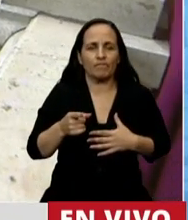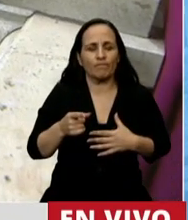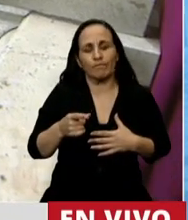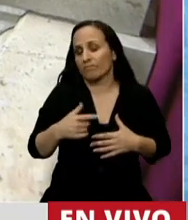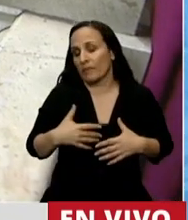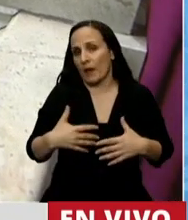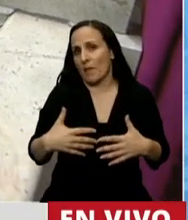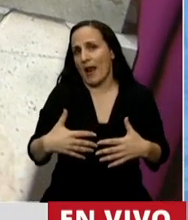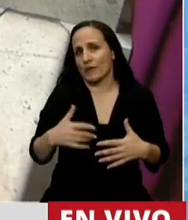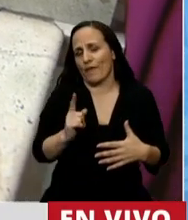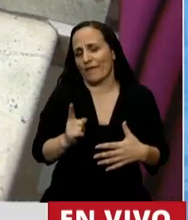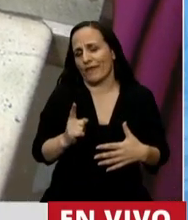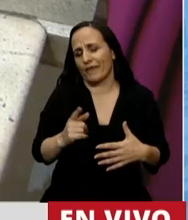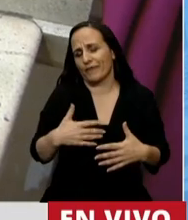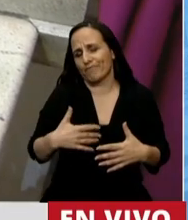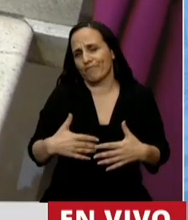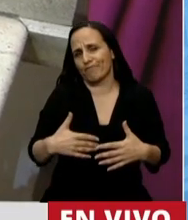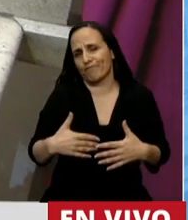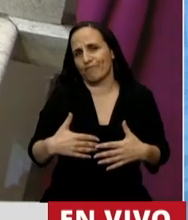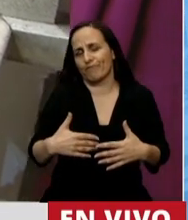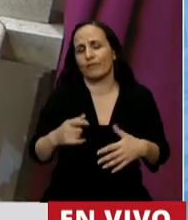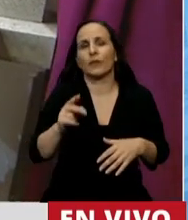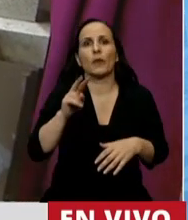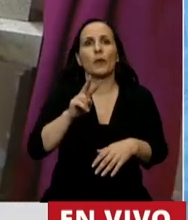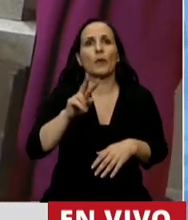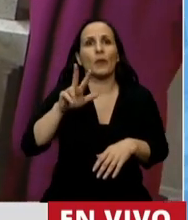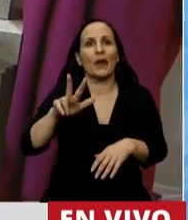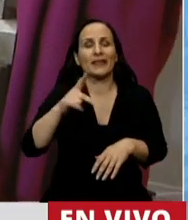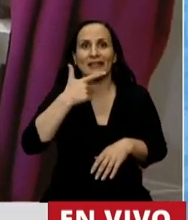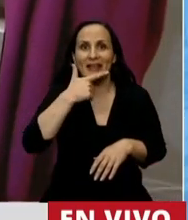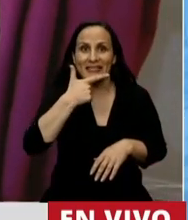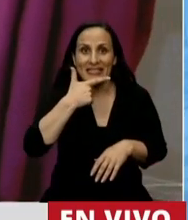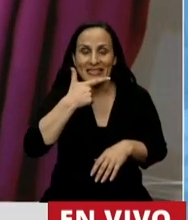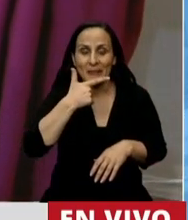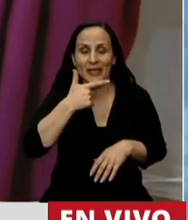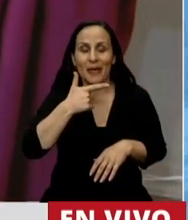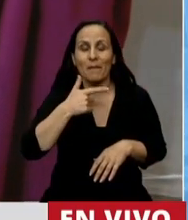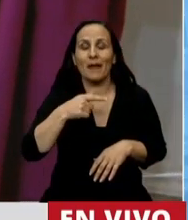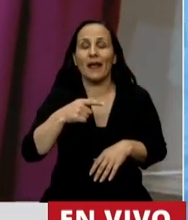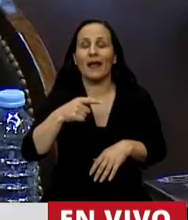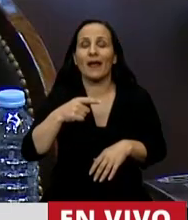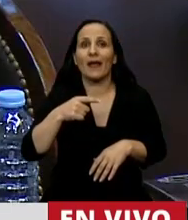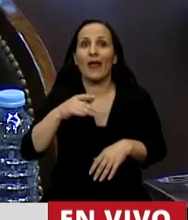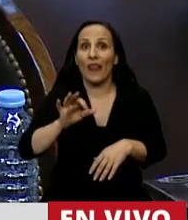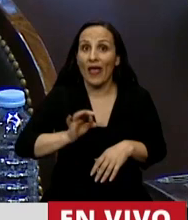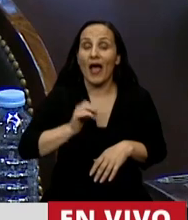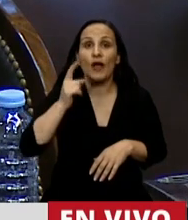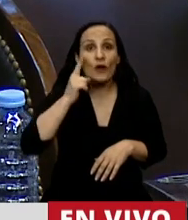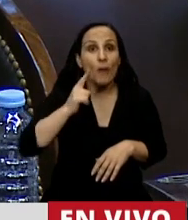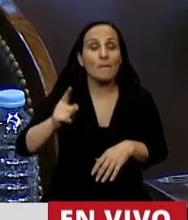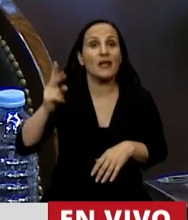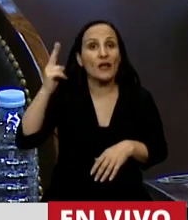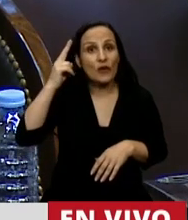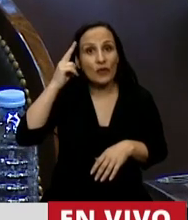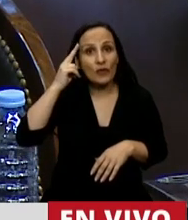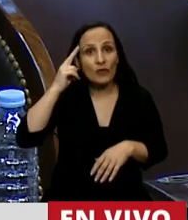seguir adelante con su embarazo y el 23 de septiembre de el año